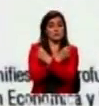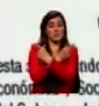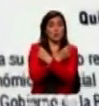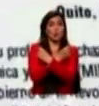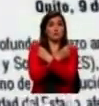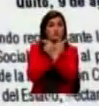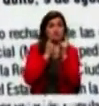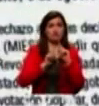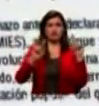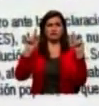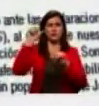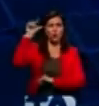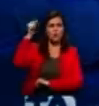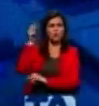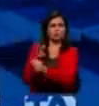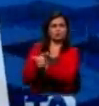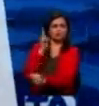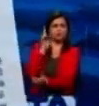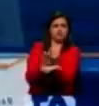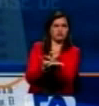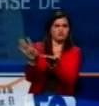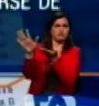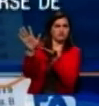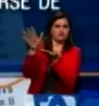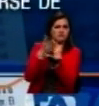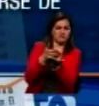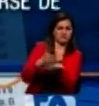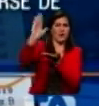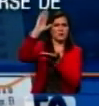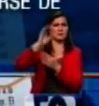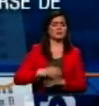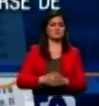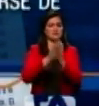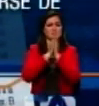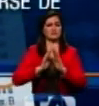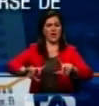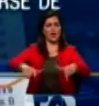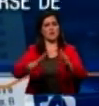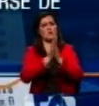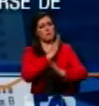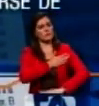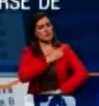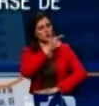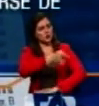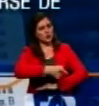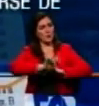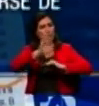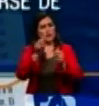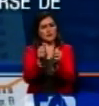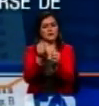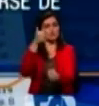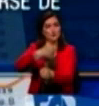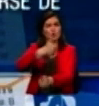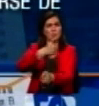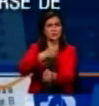pide que se lo aparte del gobierno. Así, la Dirección Nacional de Alianza País solicita al presidente Lenín Moreno que en su potestad de nombrar a su equipo de